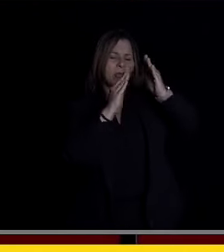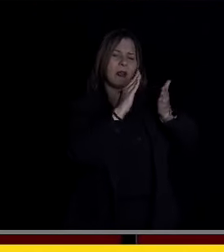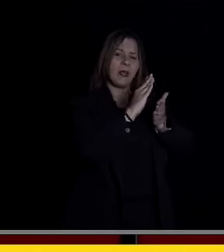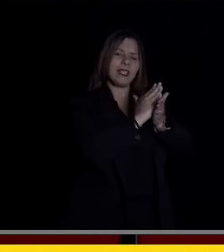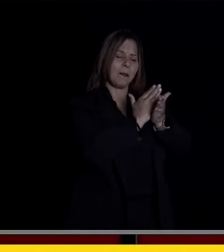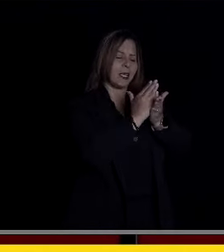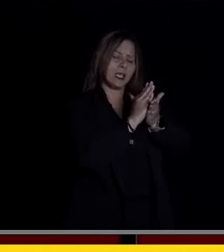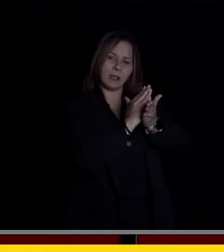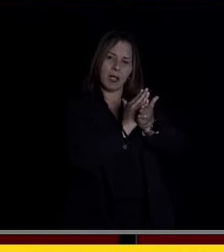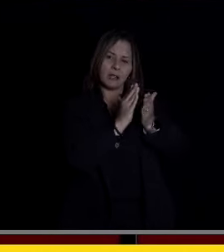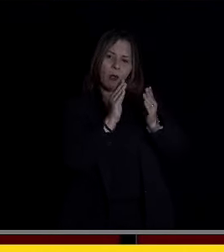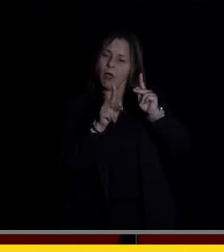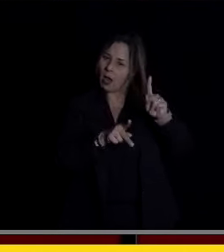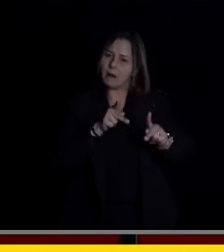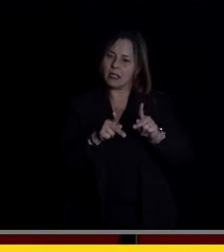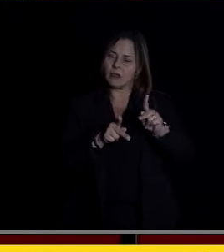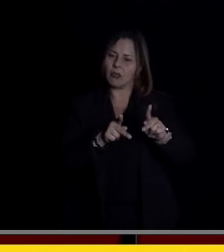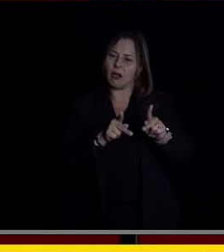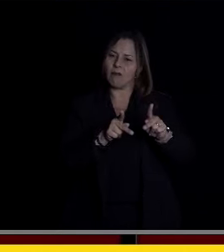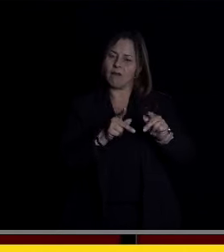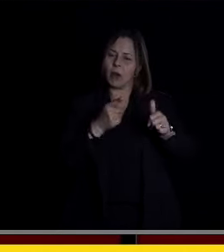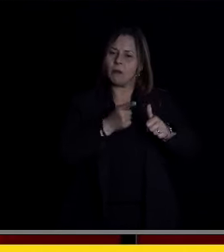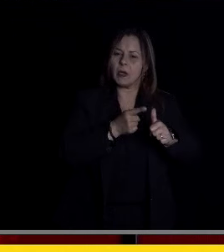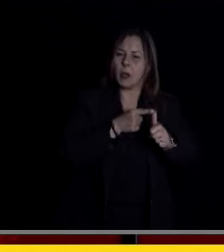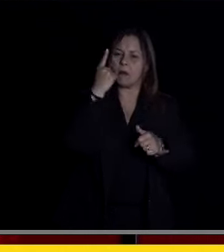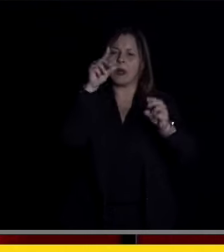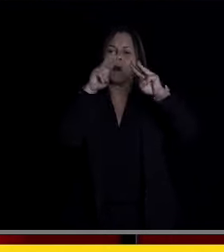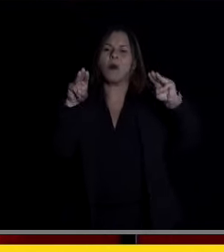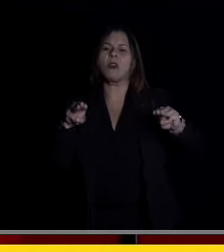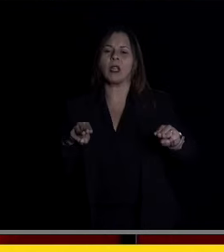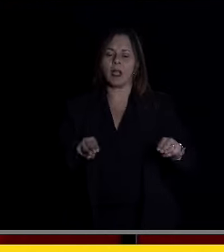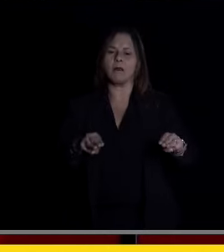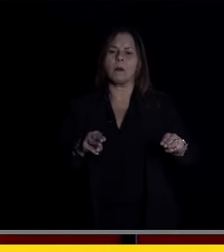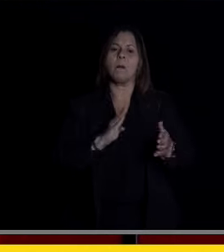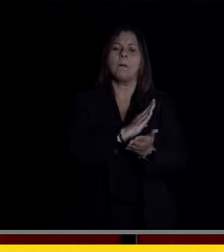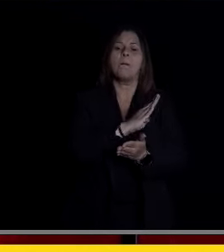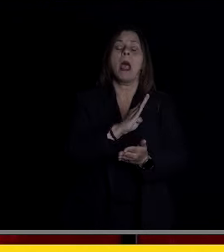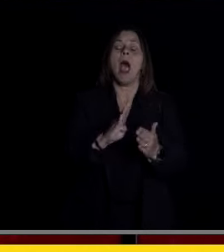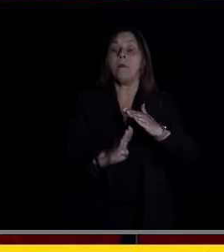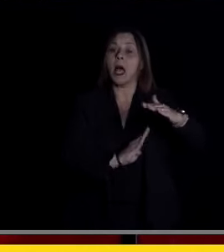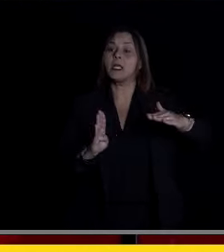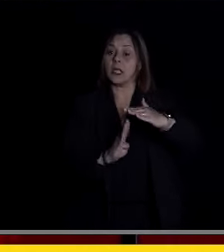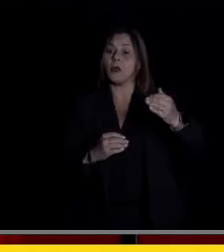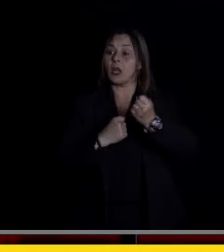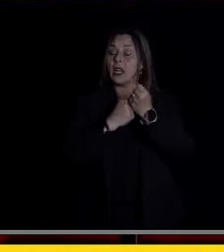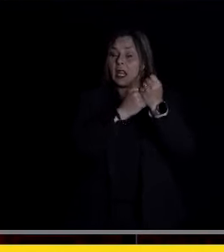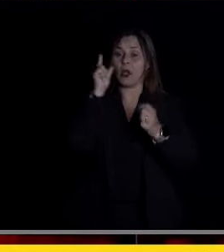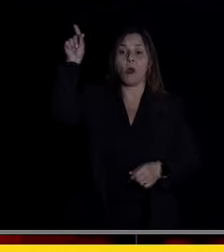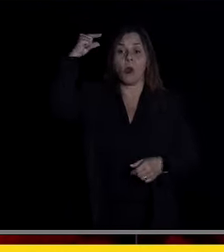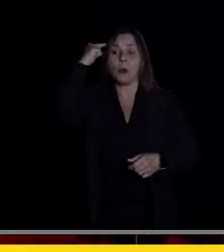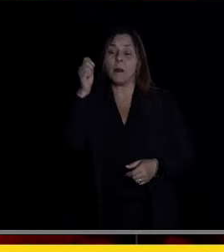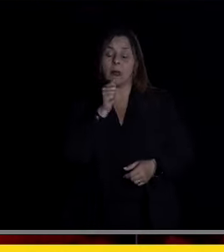ciudadana constituye el eje central para un municipio basado en la solidaridad entre el gobierno, la empresa